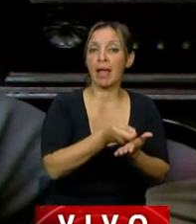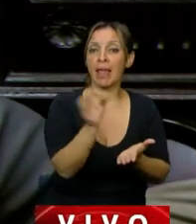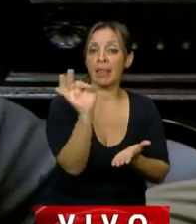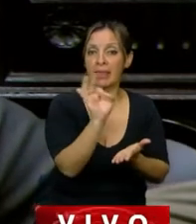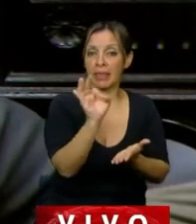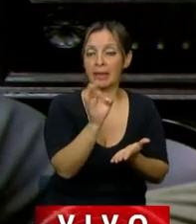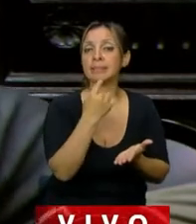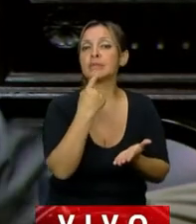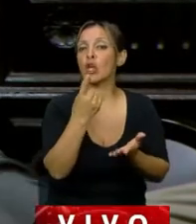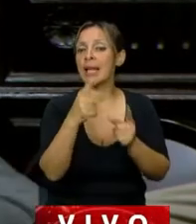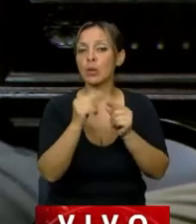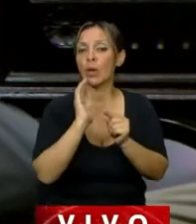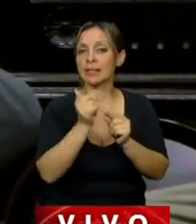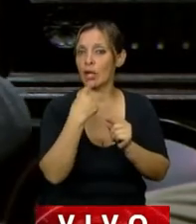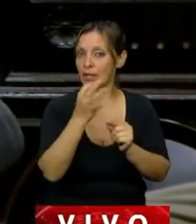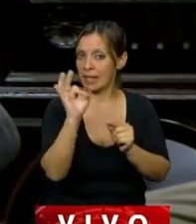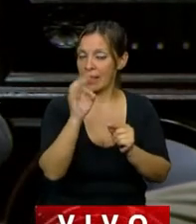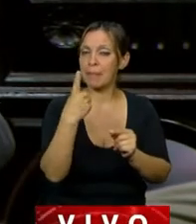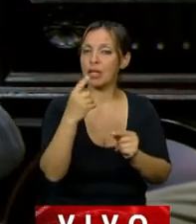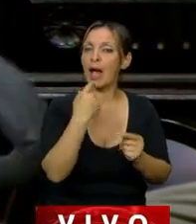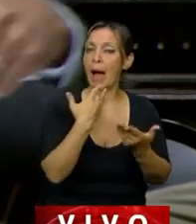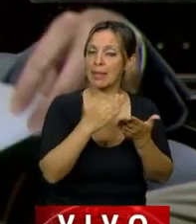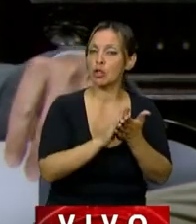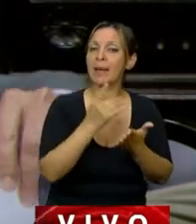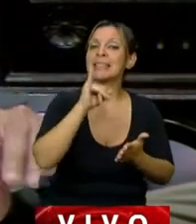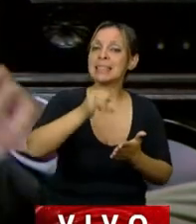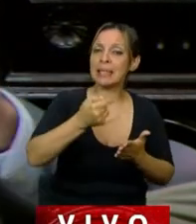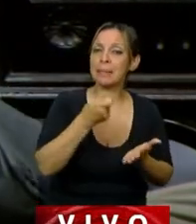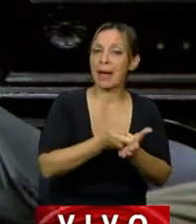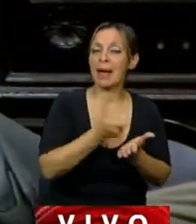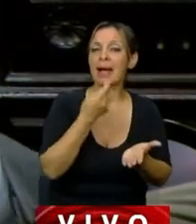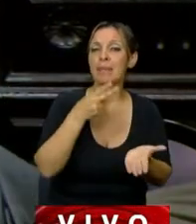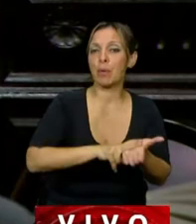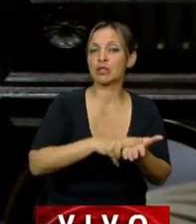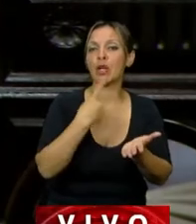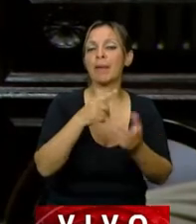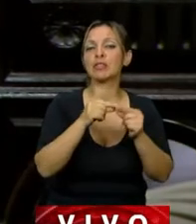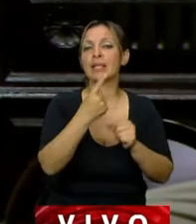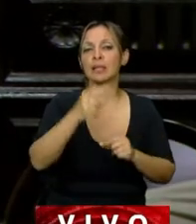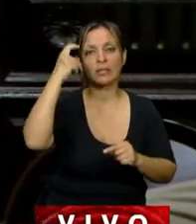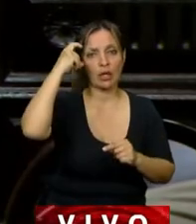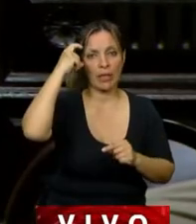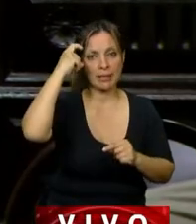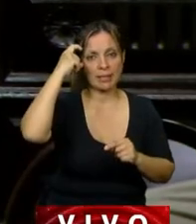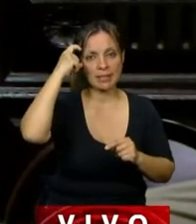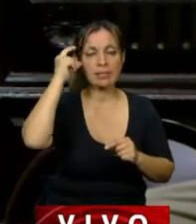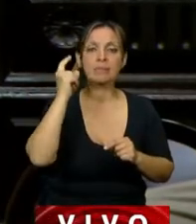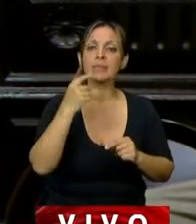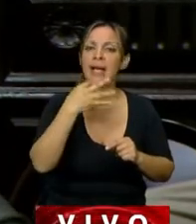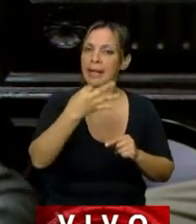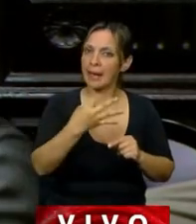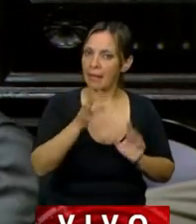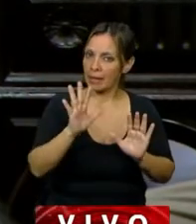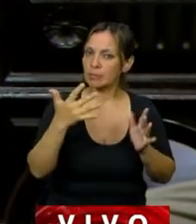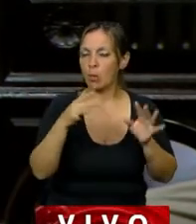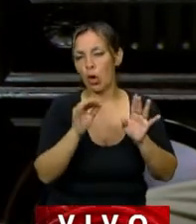el artículo 16, pero sí pagar impuestos, lesiona el artículo 110. Es bastante tirado un poco